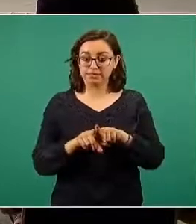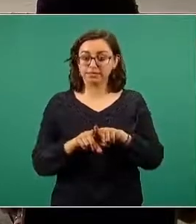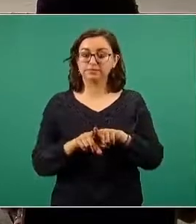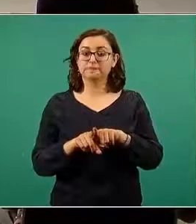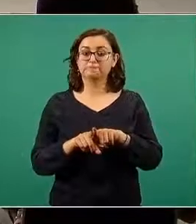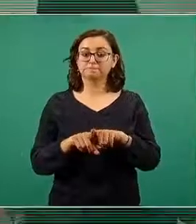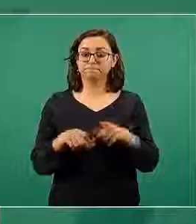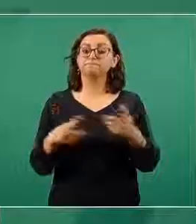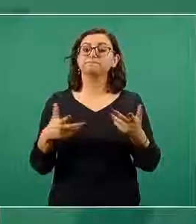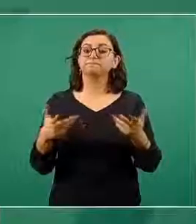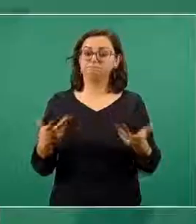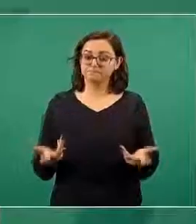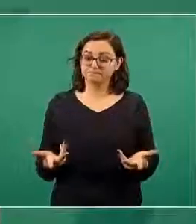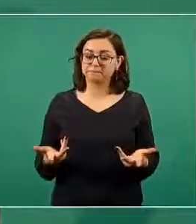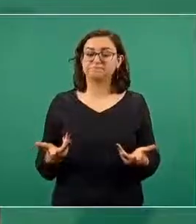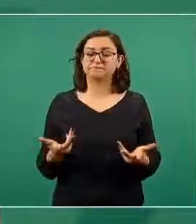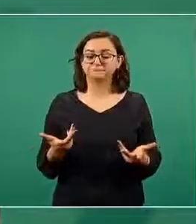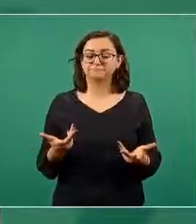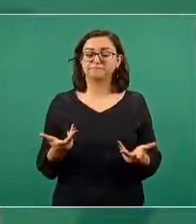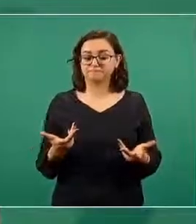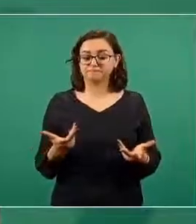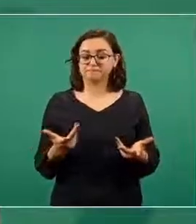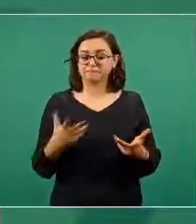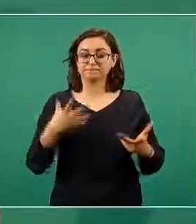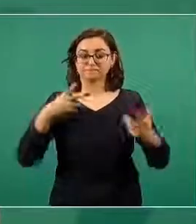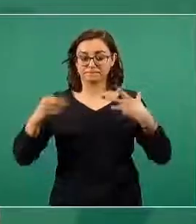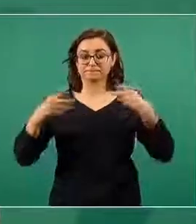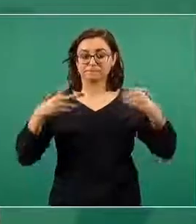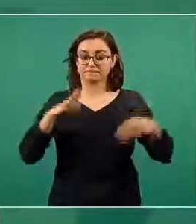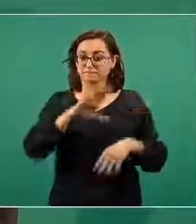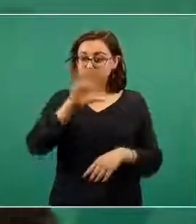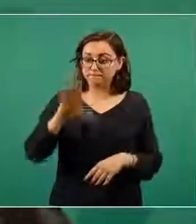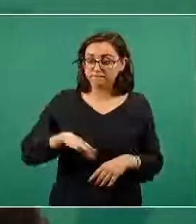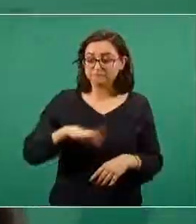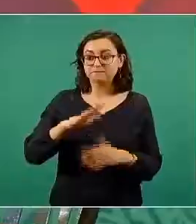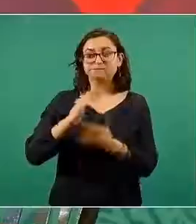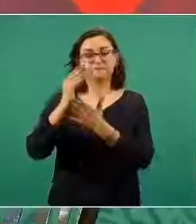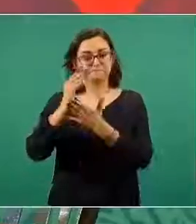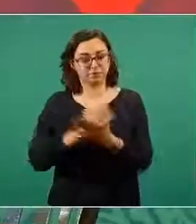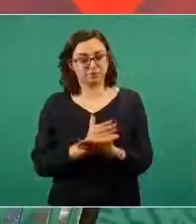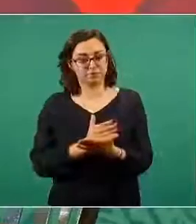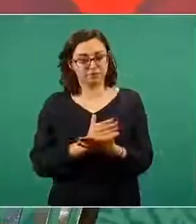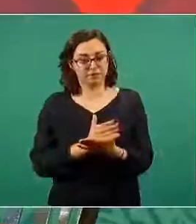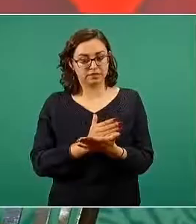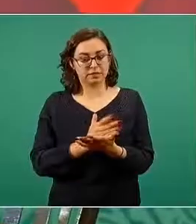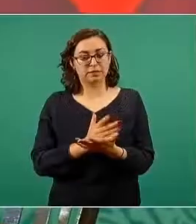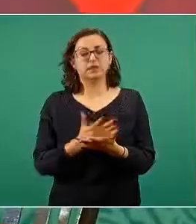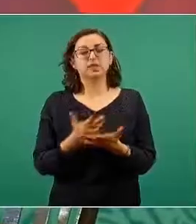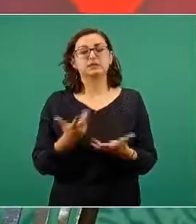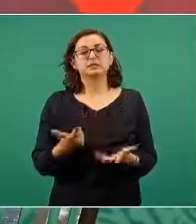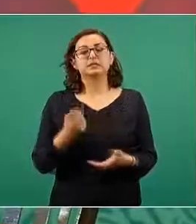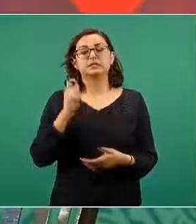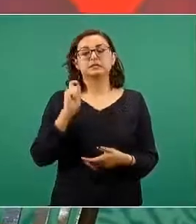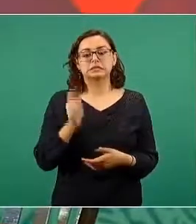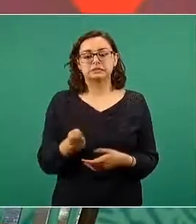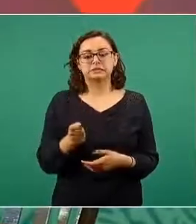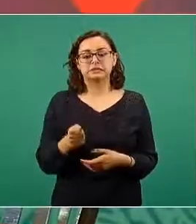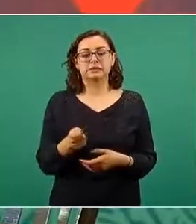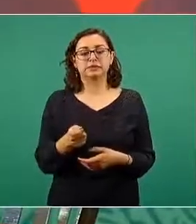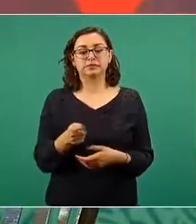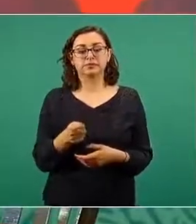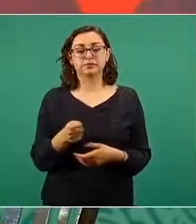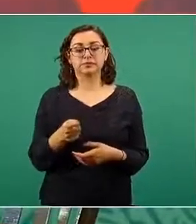pues para reducir lo más pronto posible la mortalidad. O sea, tenemos que se cubra al menos al